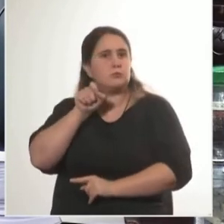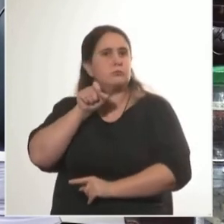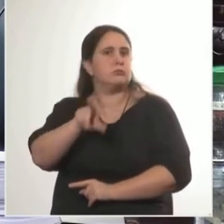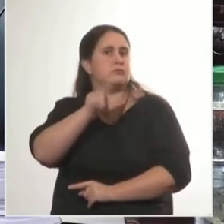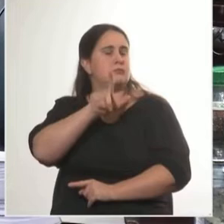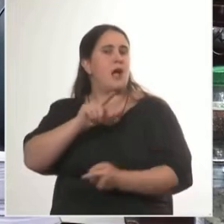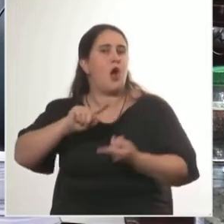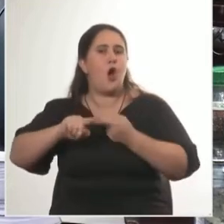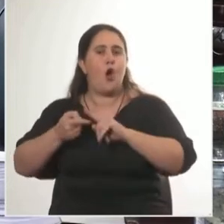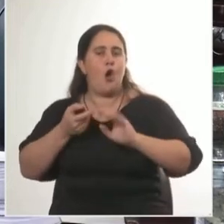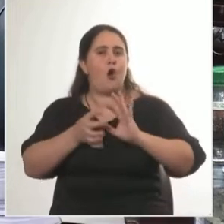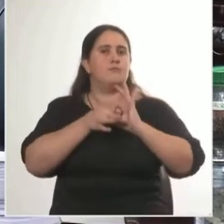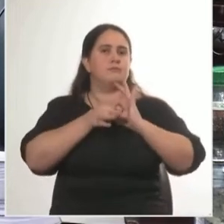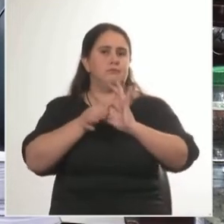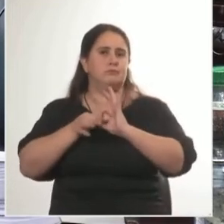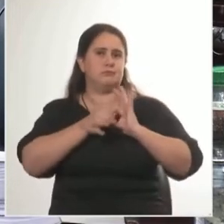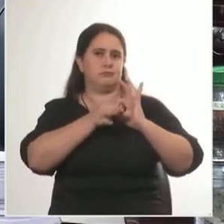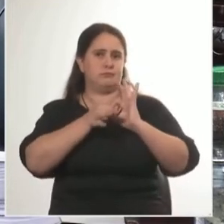manera conjunta.